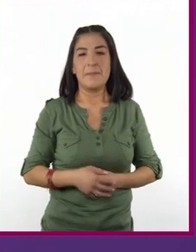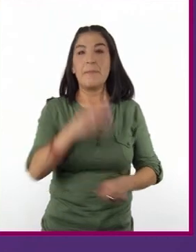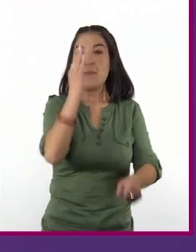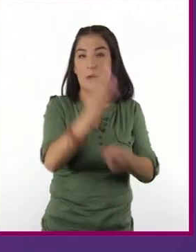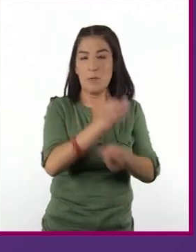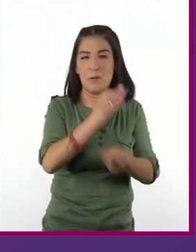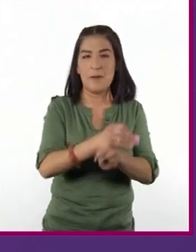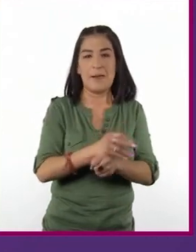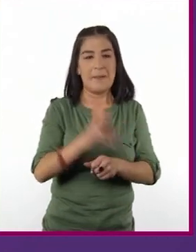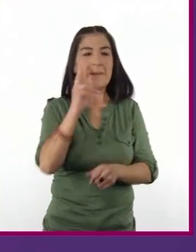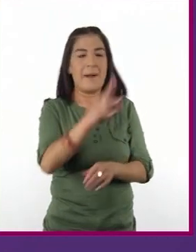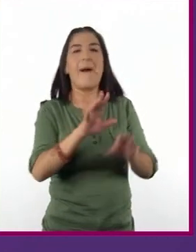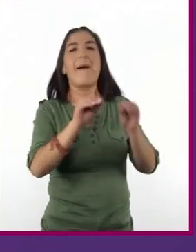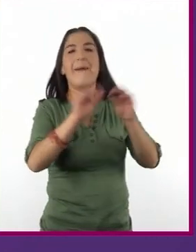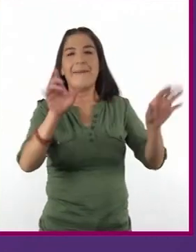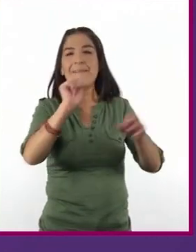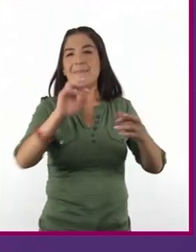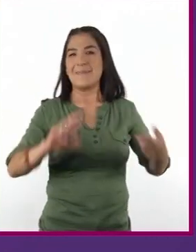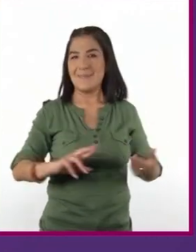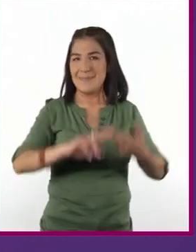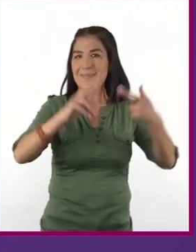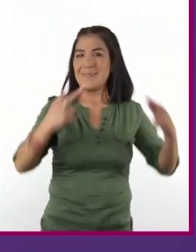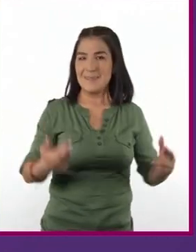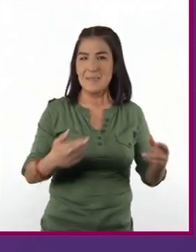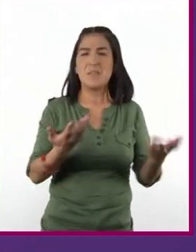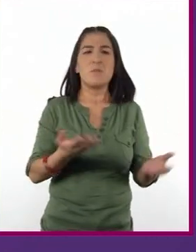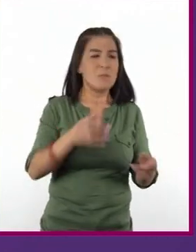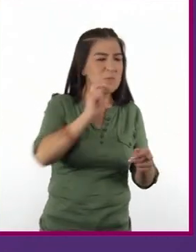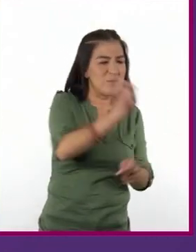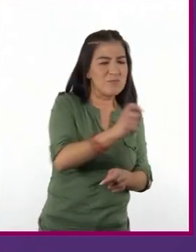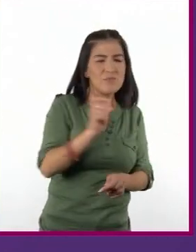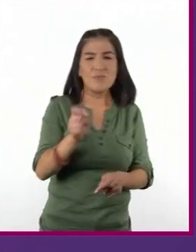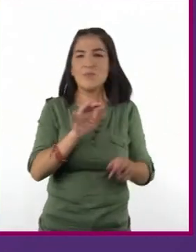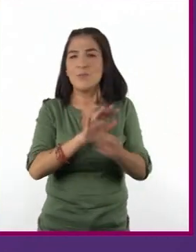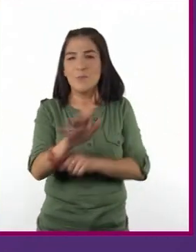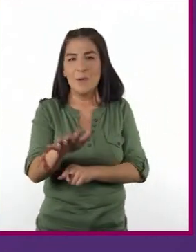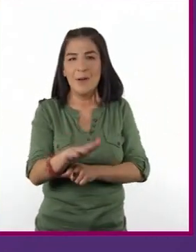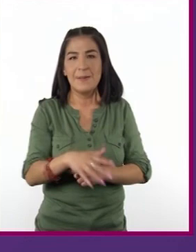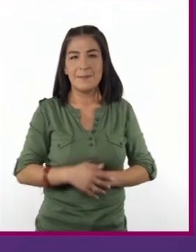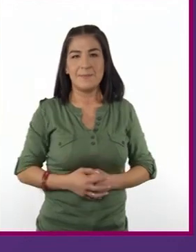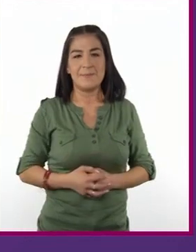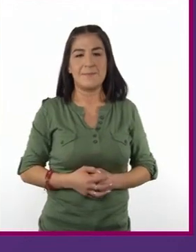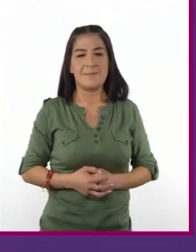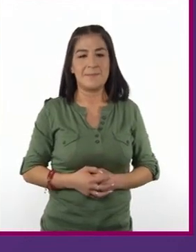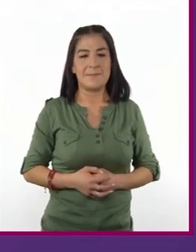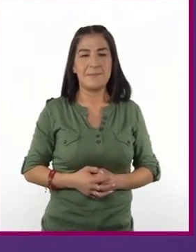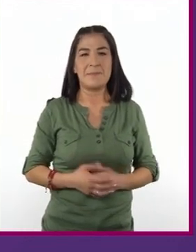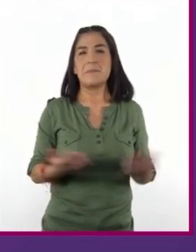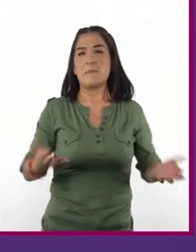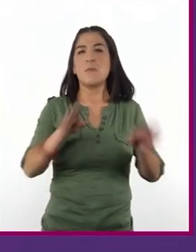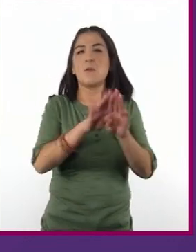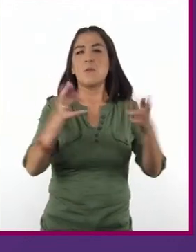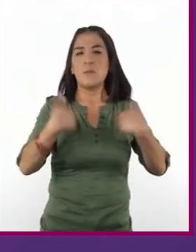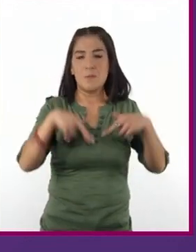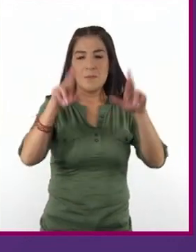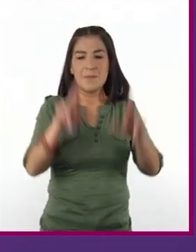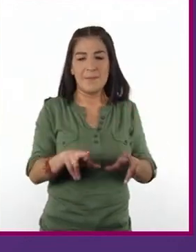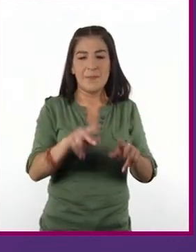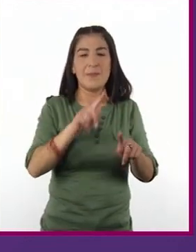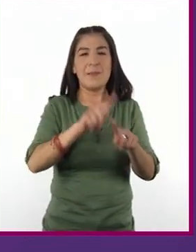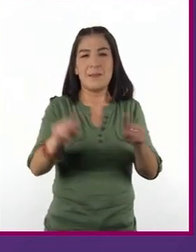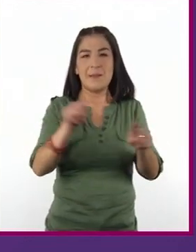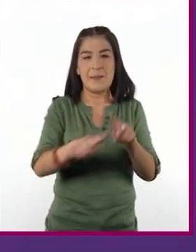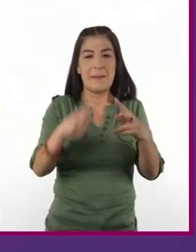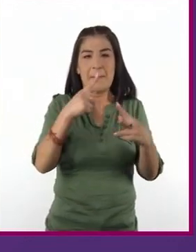Ahora resulta más clara la relación. ¿De qué tipo es? ¿Se le puede dar una representación en varios